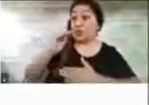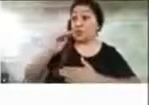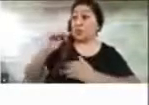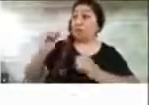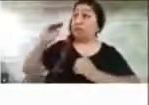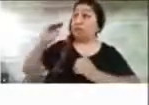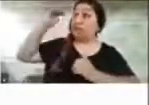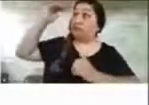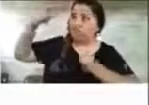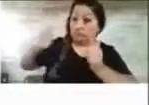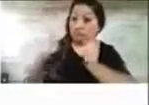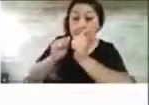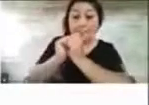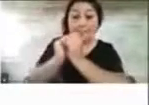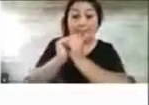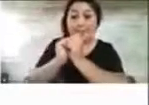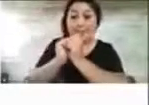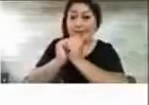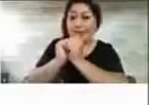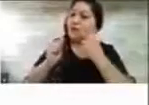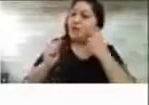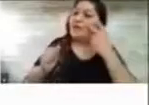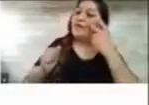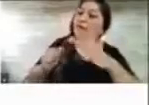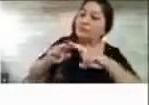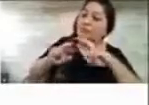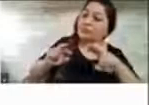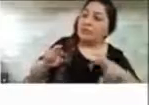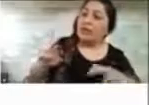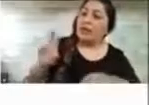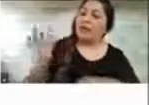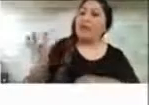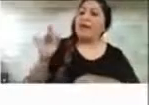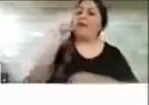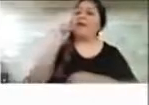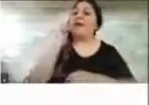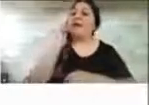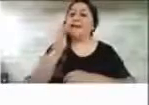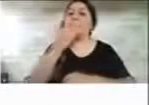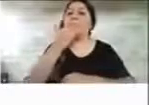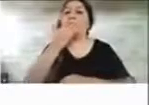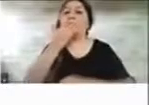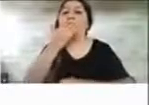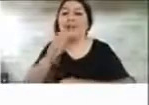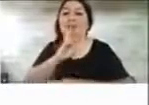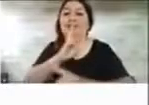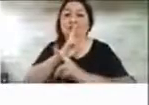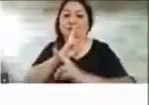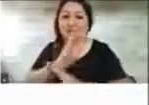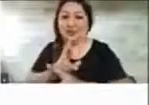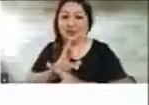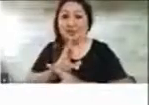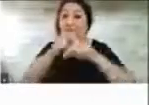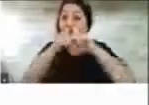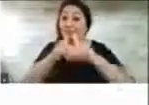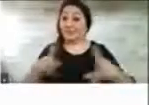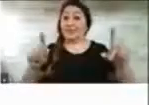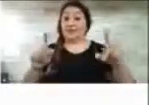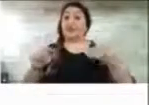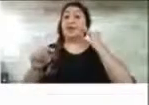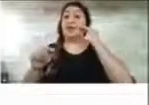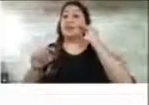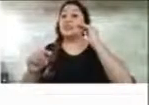demostraron que esos niños en acompañamiento tenían un mejor rendimiento. A diferencia de los niños que la utilizaban de